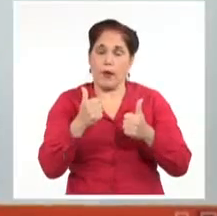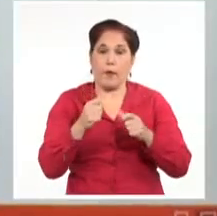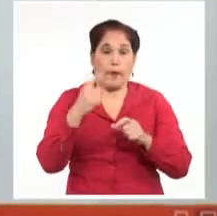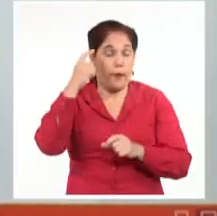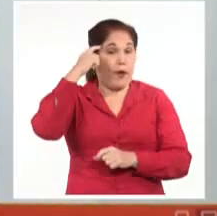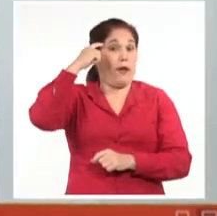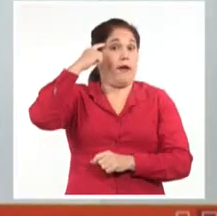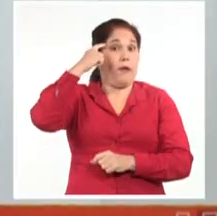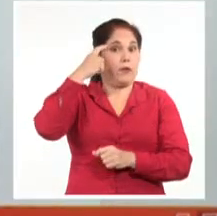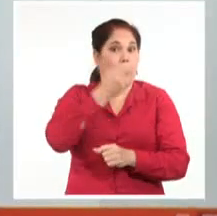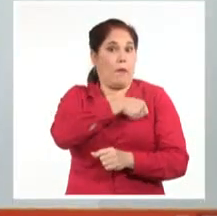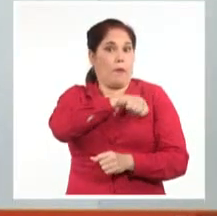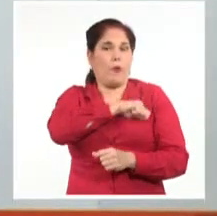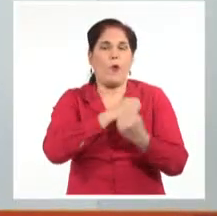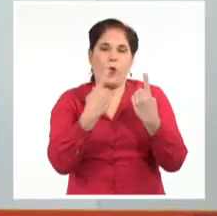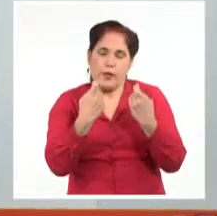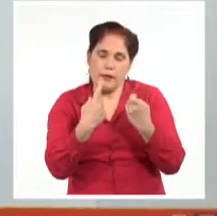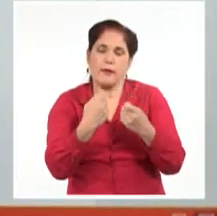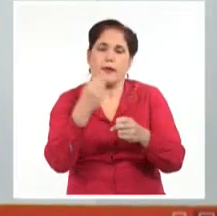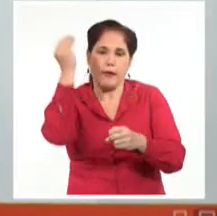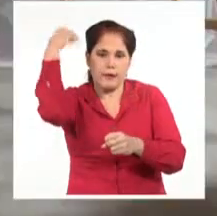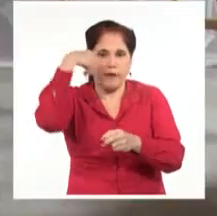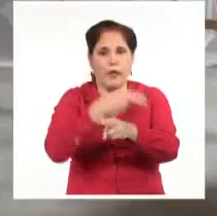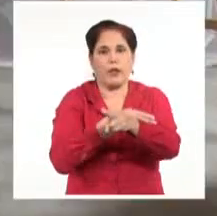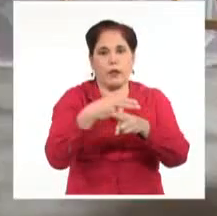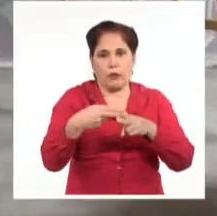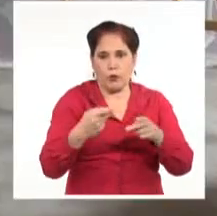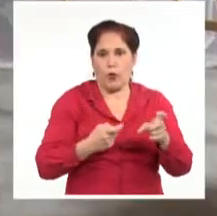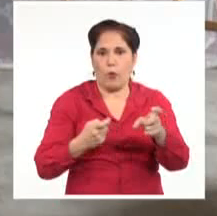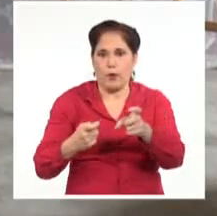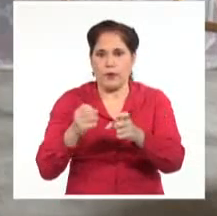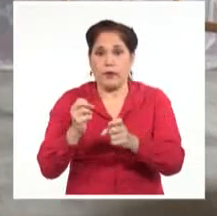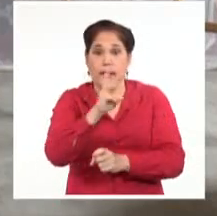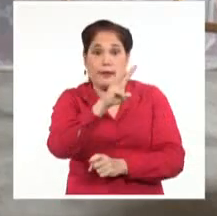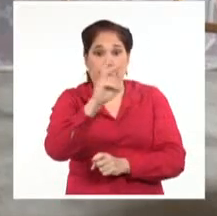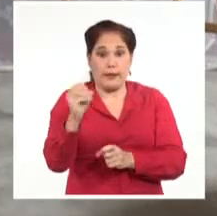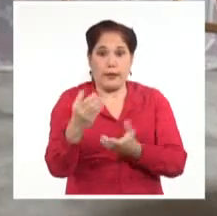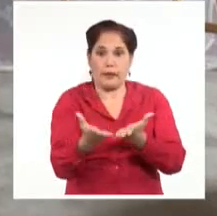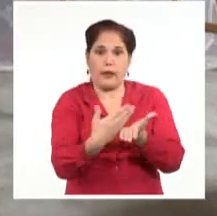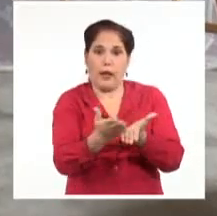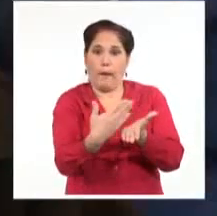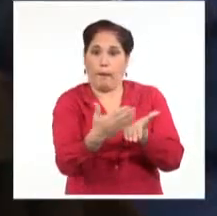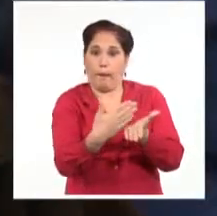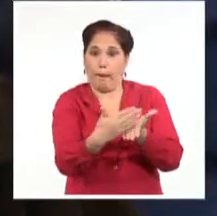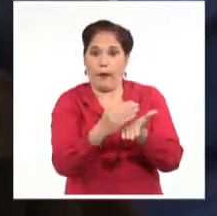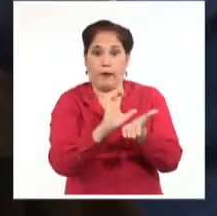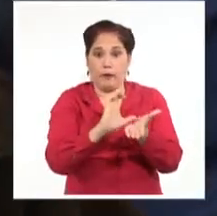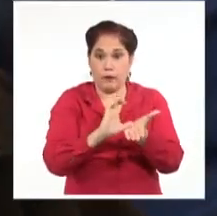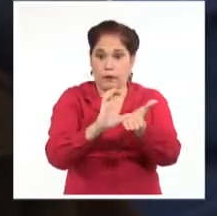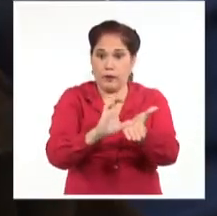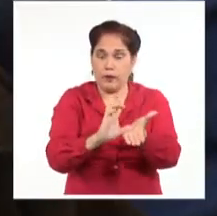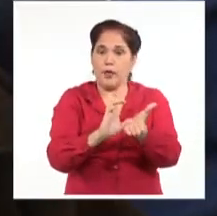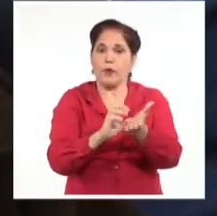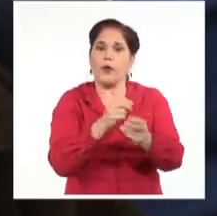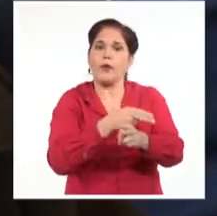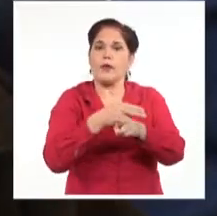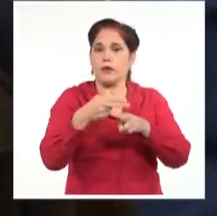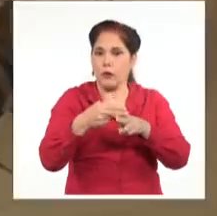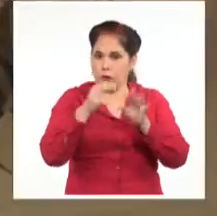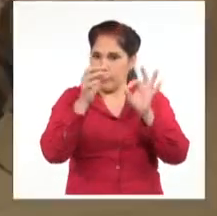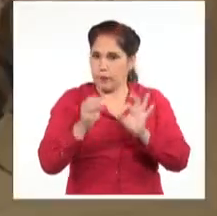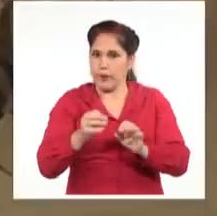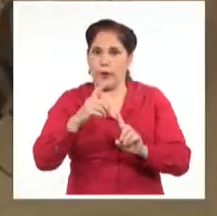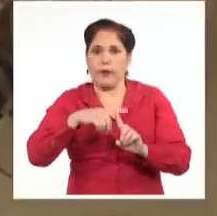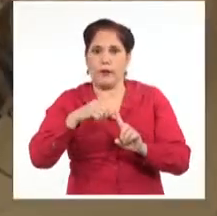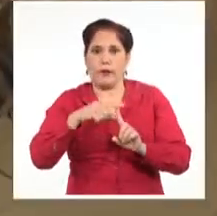el pueblo de Cuba y con los combatientes. Con más de 300 páginas, el ejemplar también nos acerca a los testimonios de sus